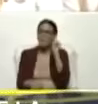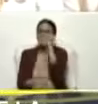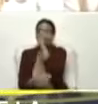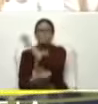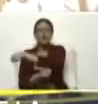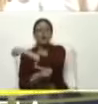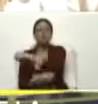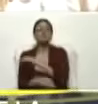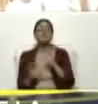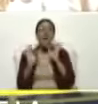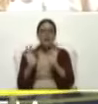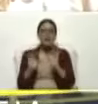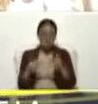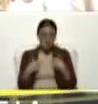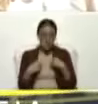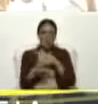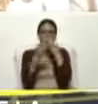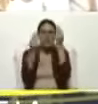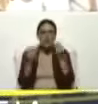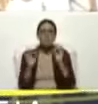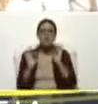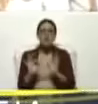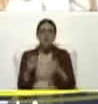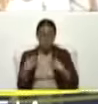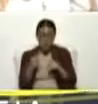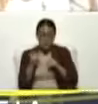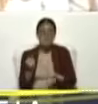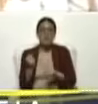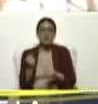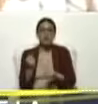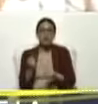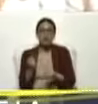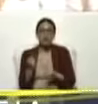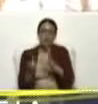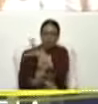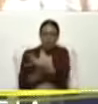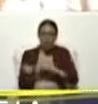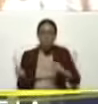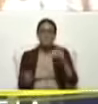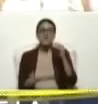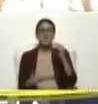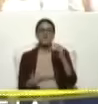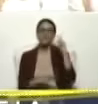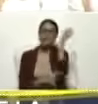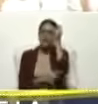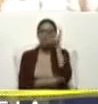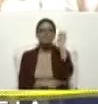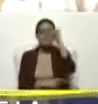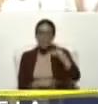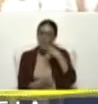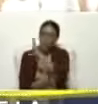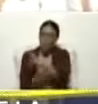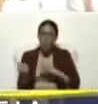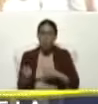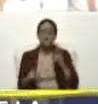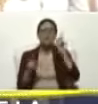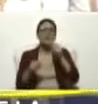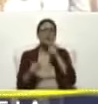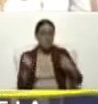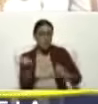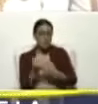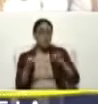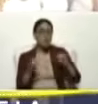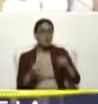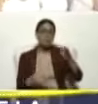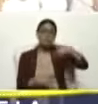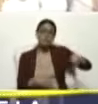Así me siento con mi bastón de mando y con este apoyo decidido de la Fuerza Armada Nacional Bolivariana